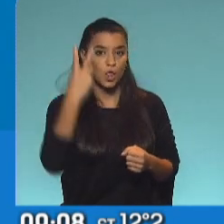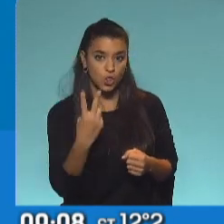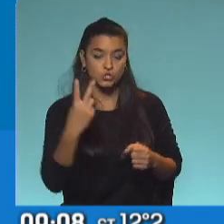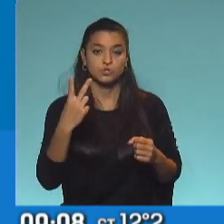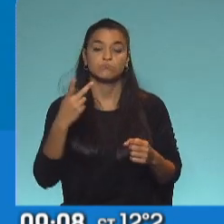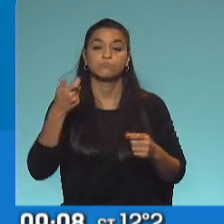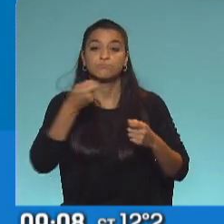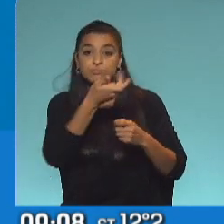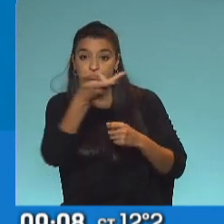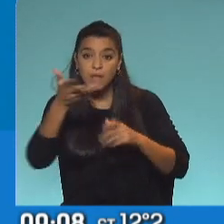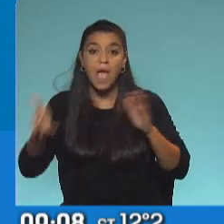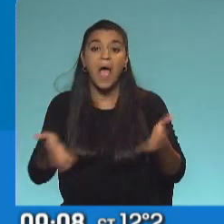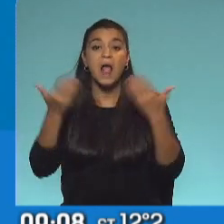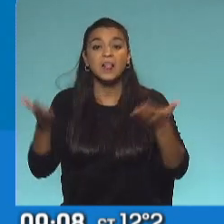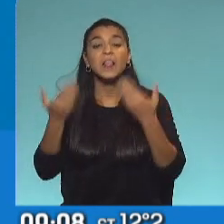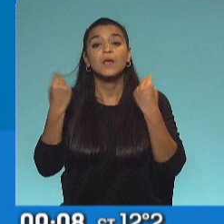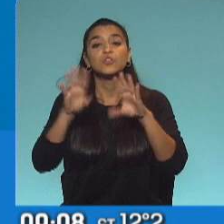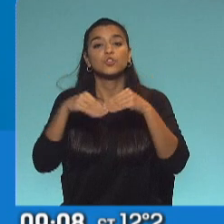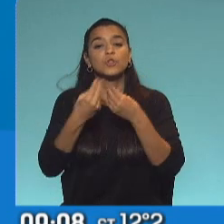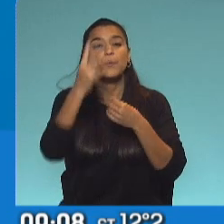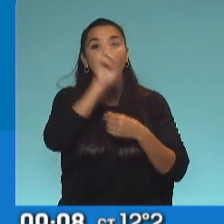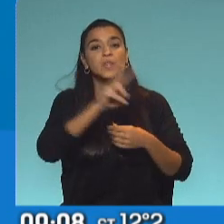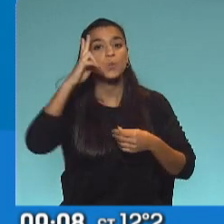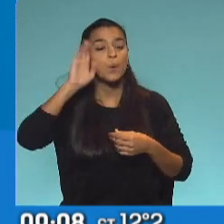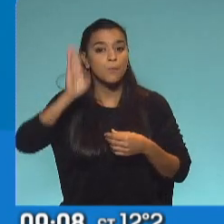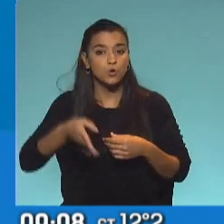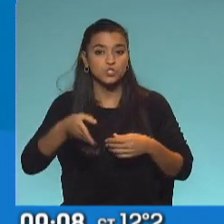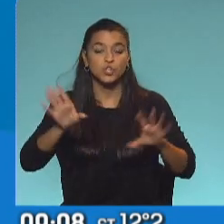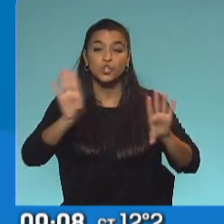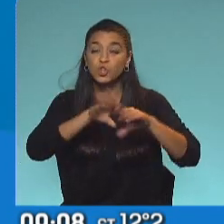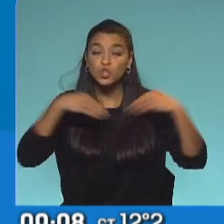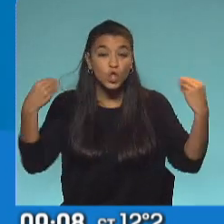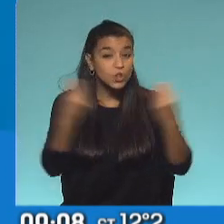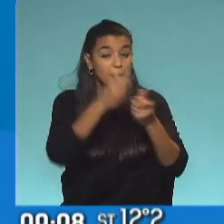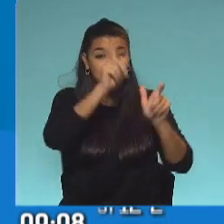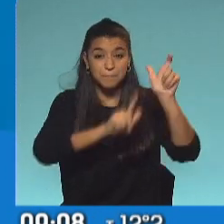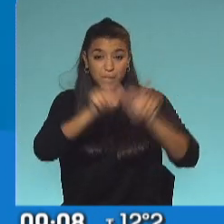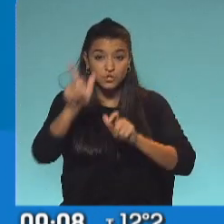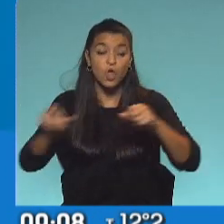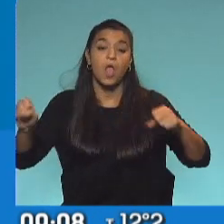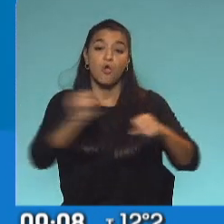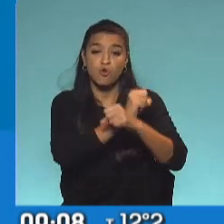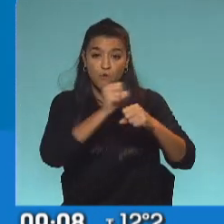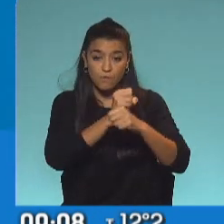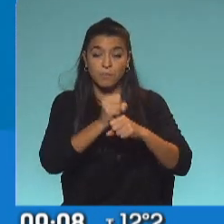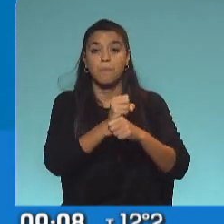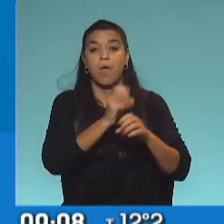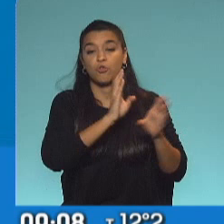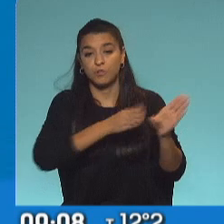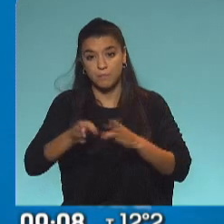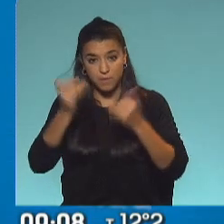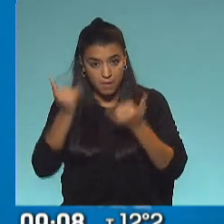cantidad de altas representa el 29 por ciento de la cantidad total de pacientes que han sido confirmados y tratados